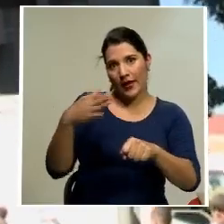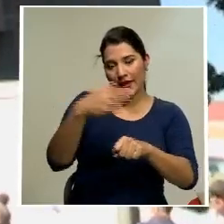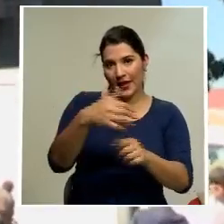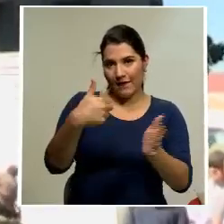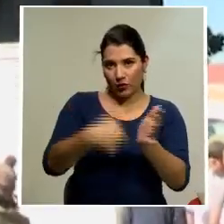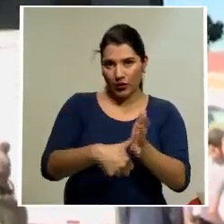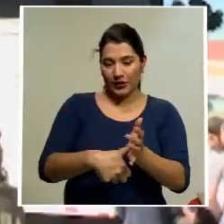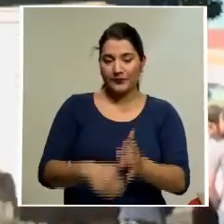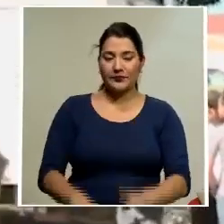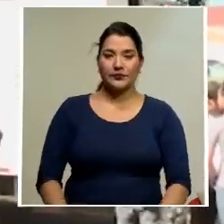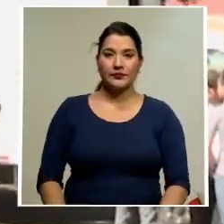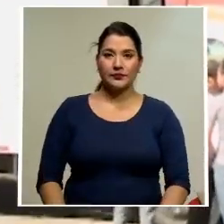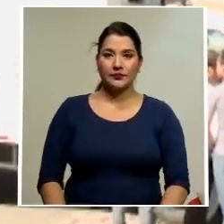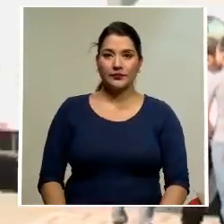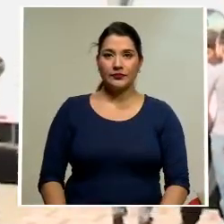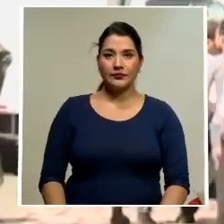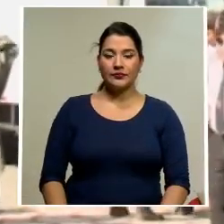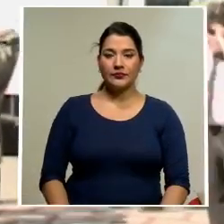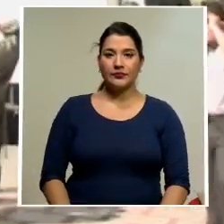2022.